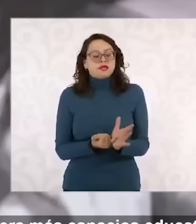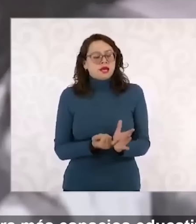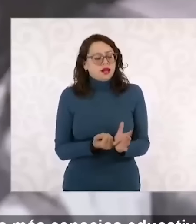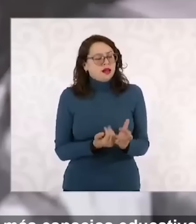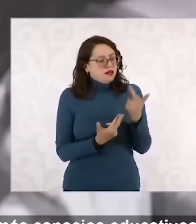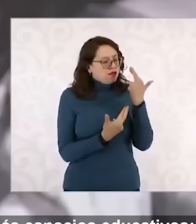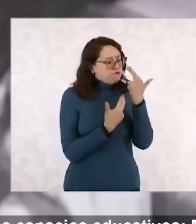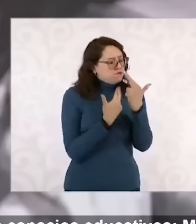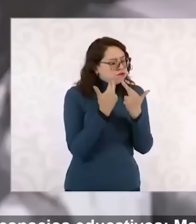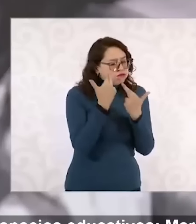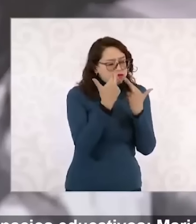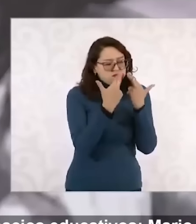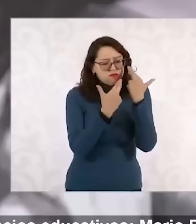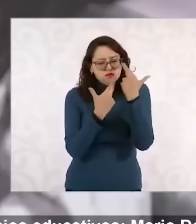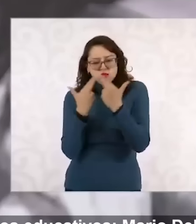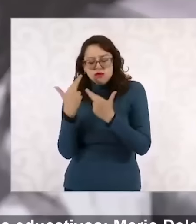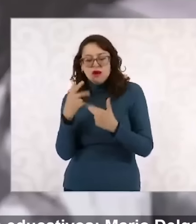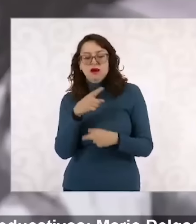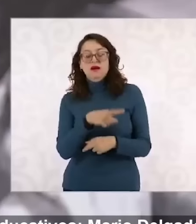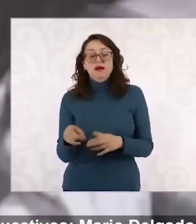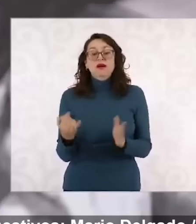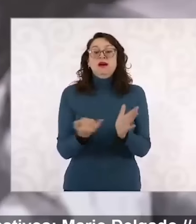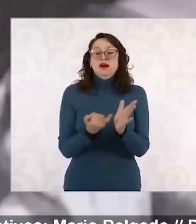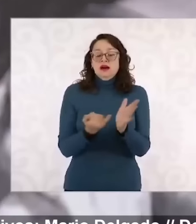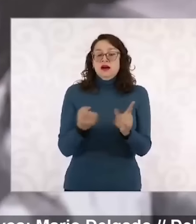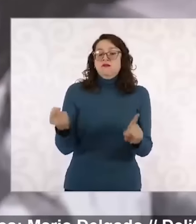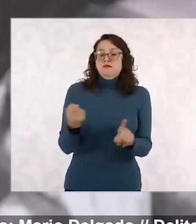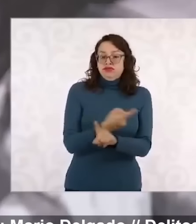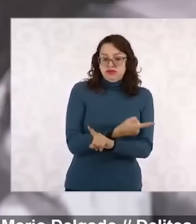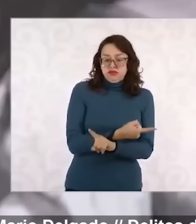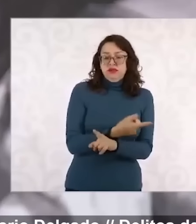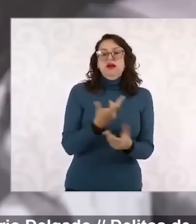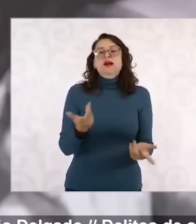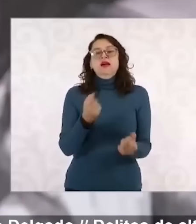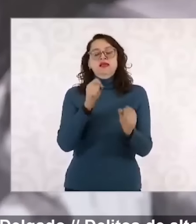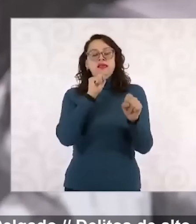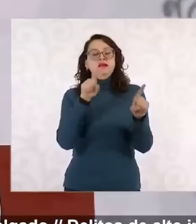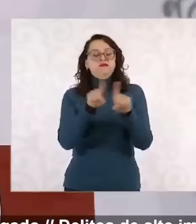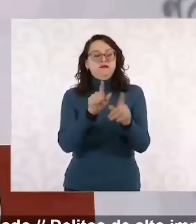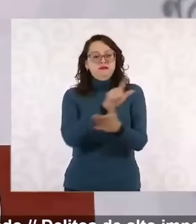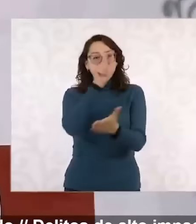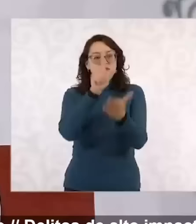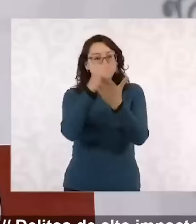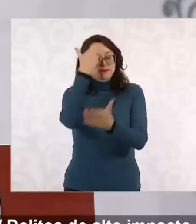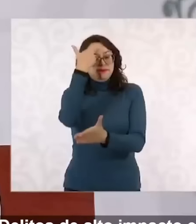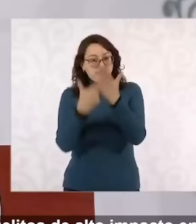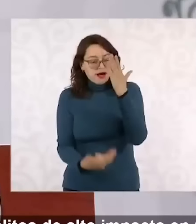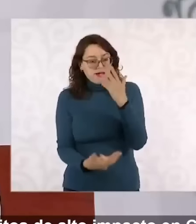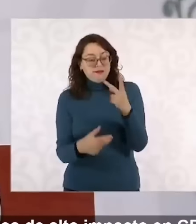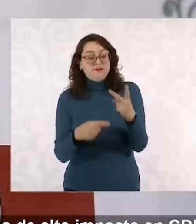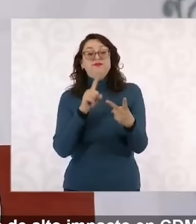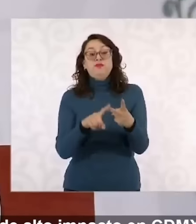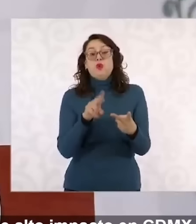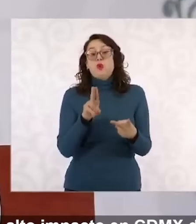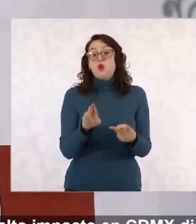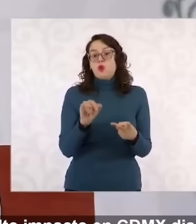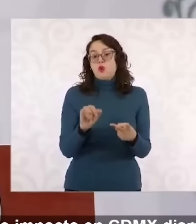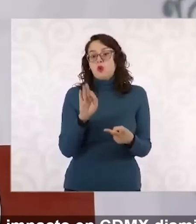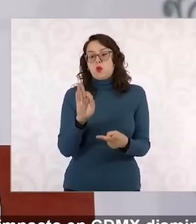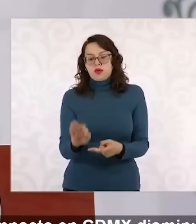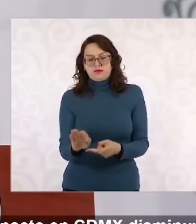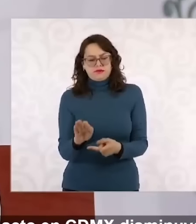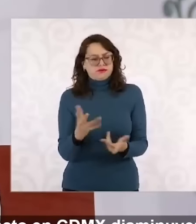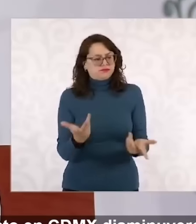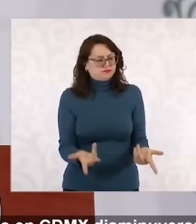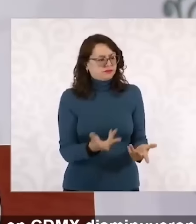posibles delitos fiscales y la evasión tributaria asociada a estas operaciones. la unidad de inteligencia financiera encargada de integrar